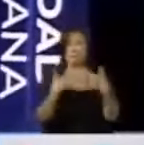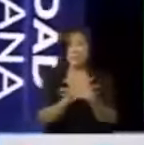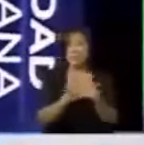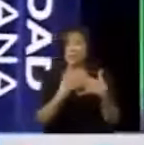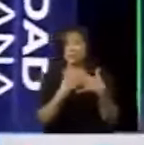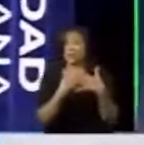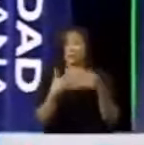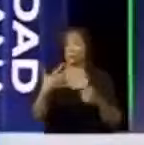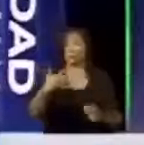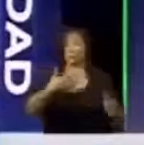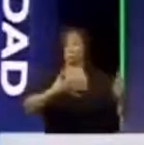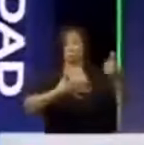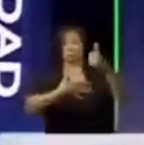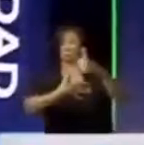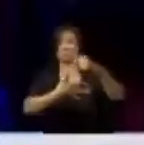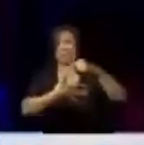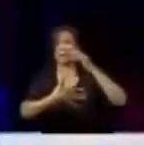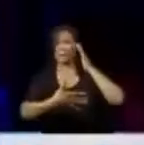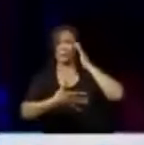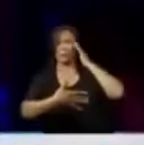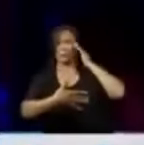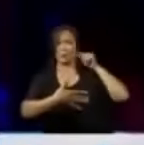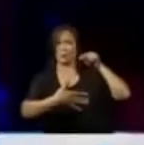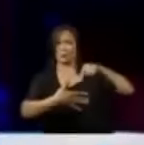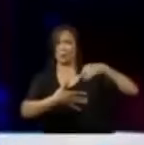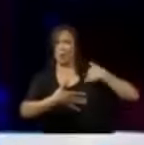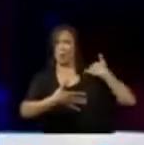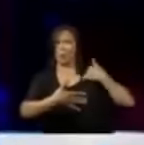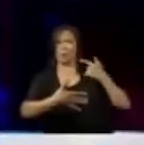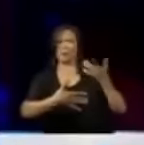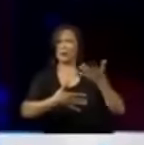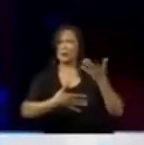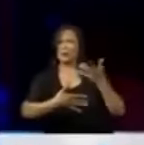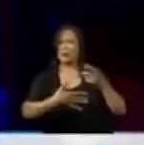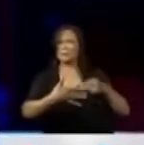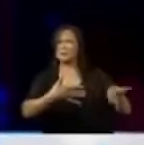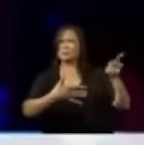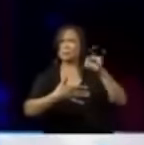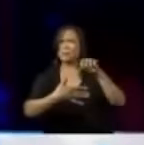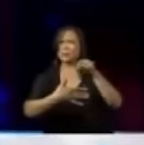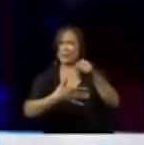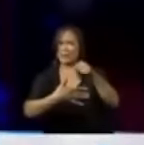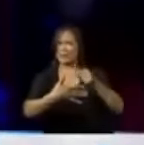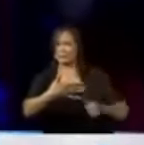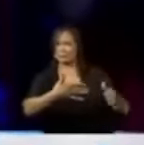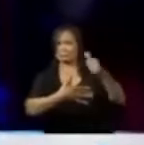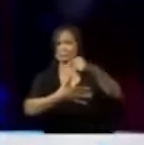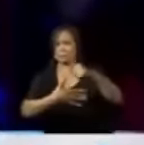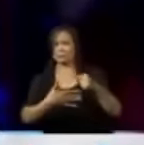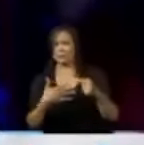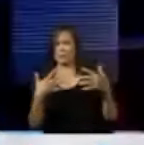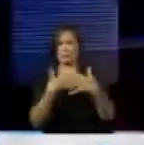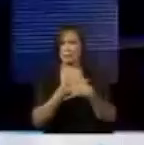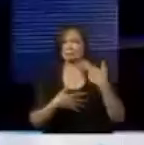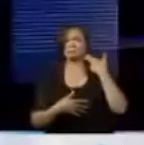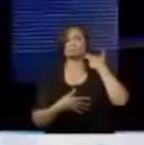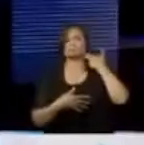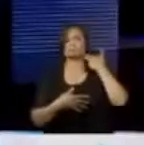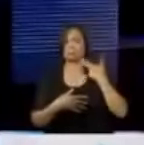es la principal preocupación de los votantes jóvenes y de toda la población en general.